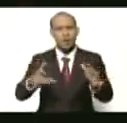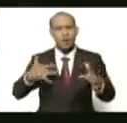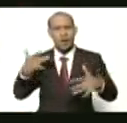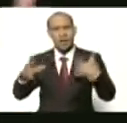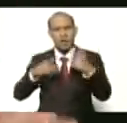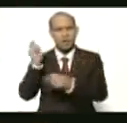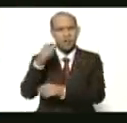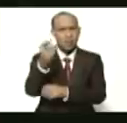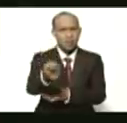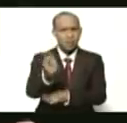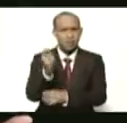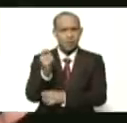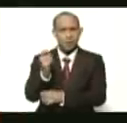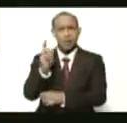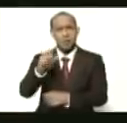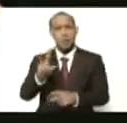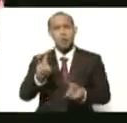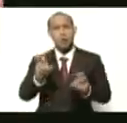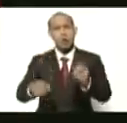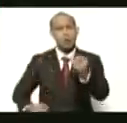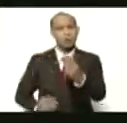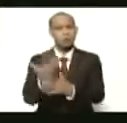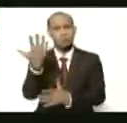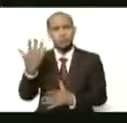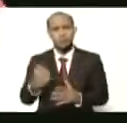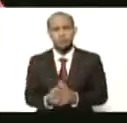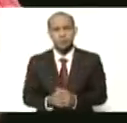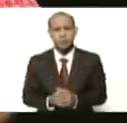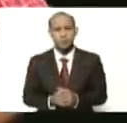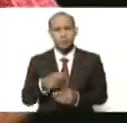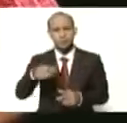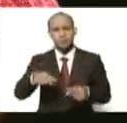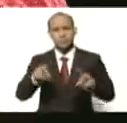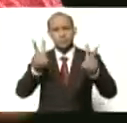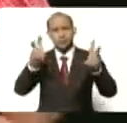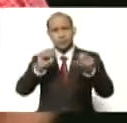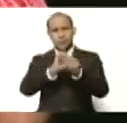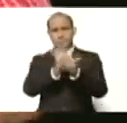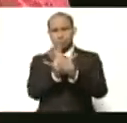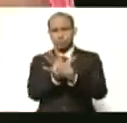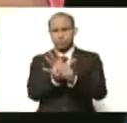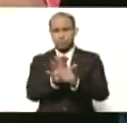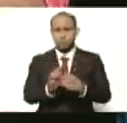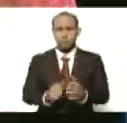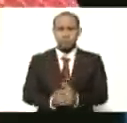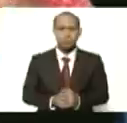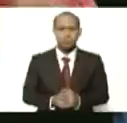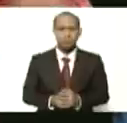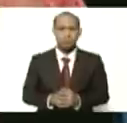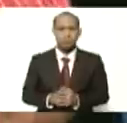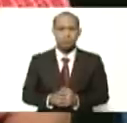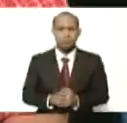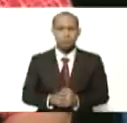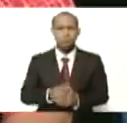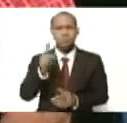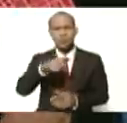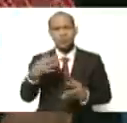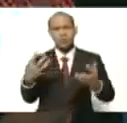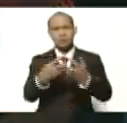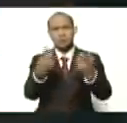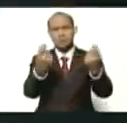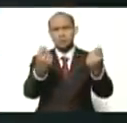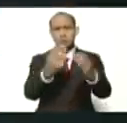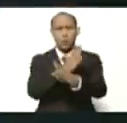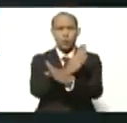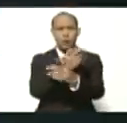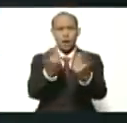también algo novedoso en el medio la pandemia también y en la crisis en la crisis a través que tenemos a través del